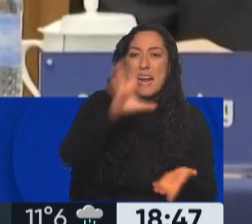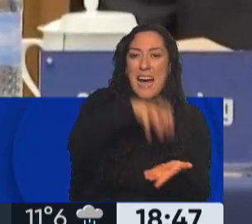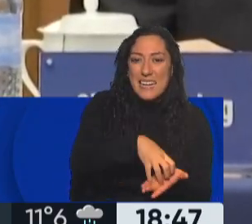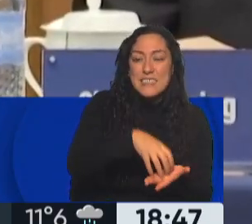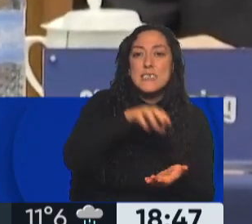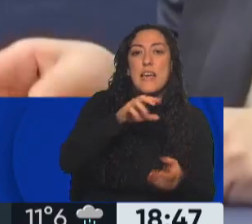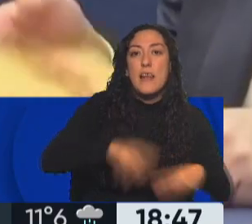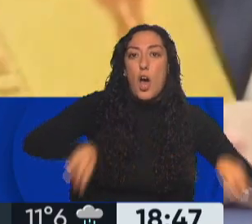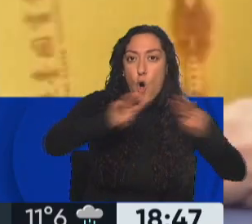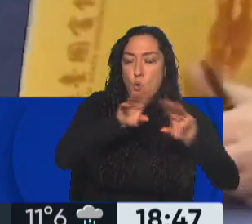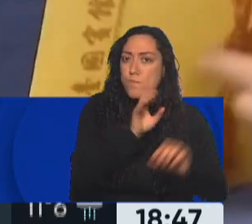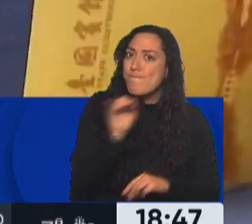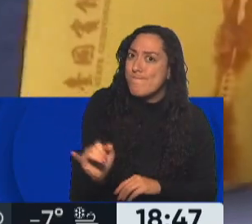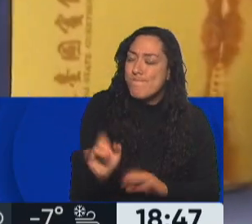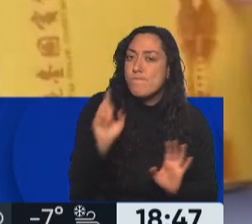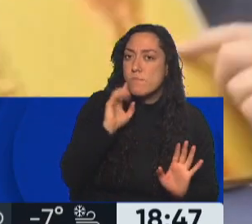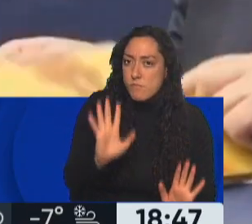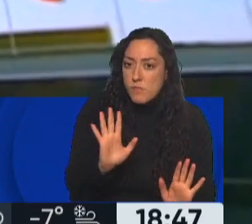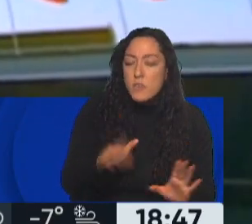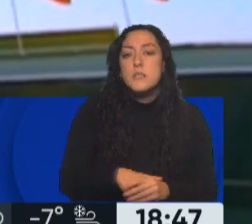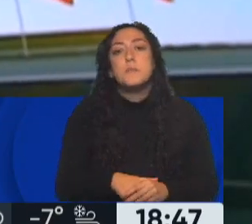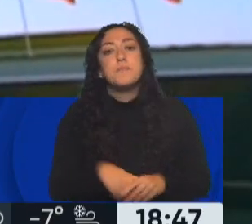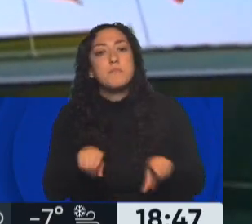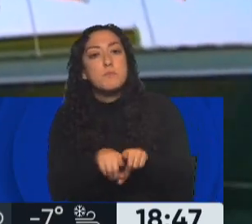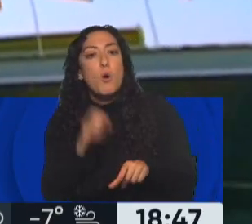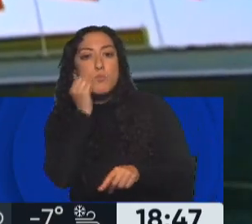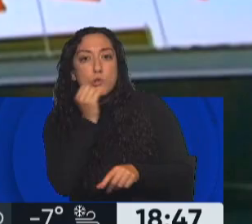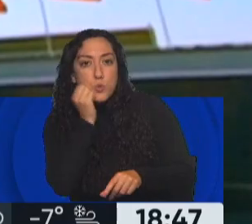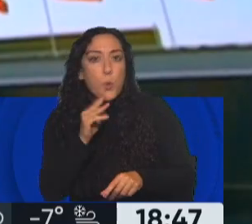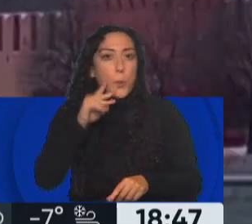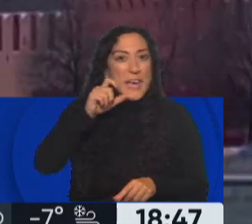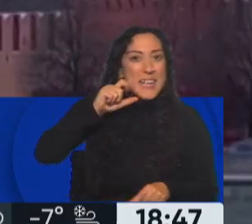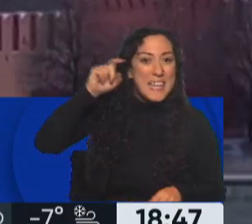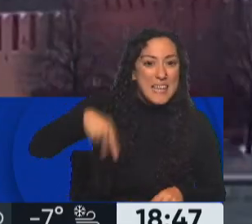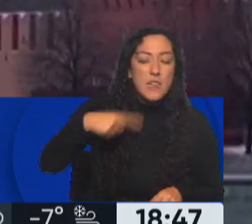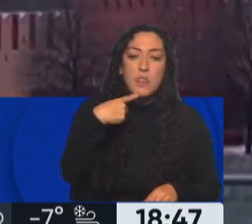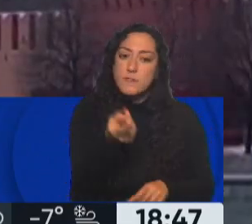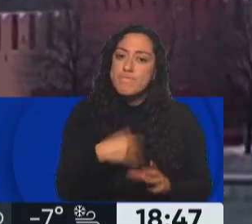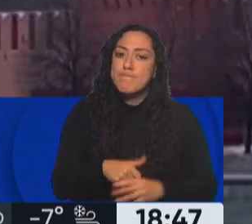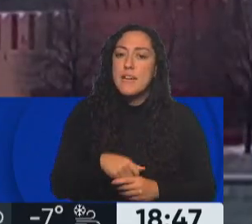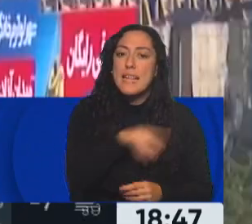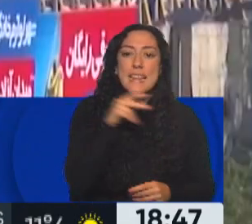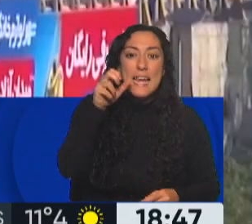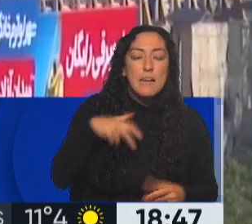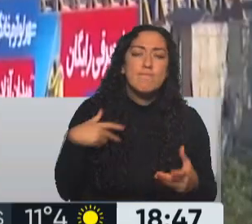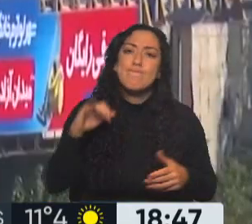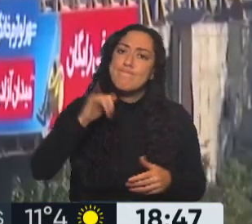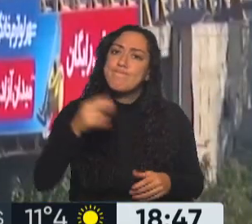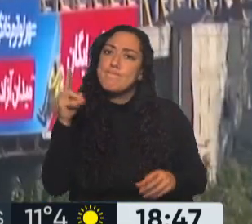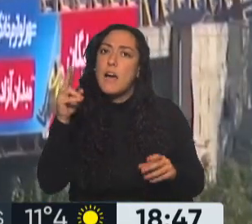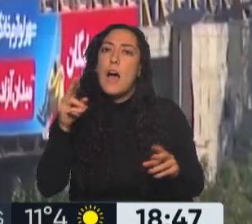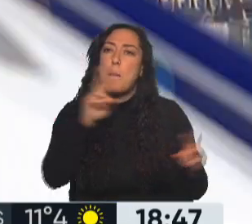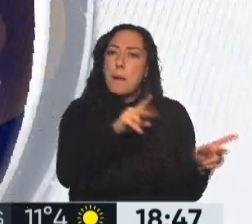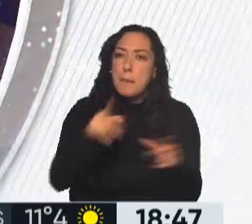la ONU. Los gobiernos de Beijing y Moscú dicen creerle a Teherán cuando afirma que su plan no busca tener